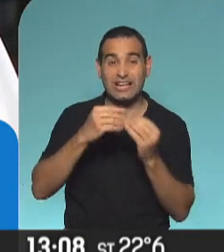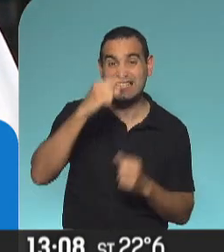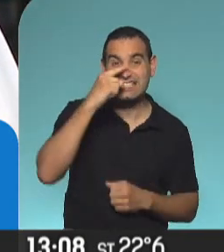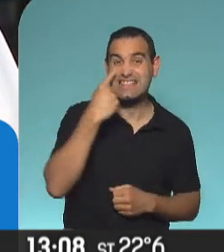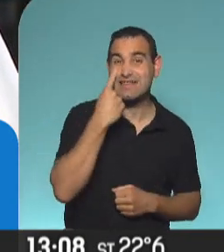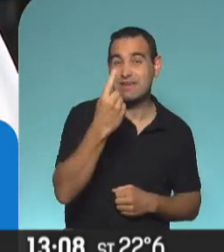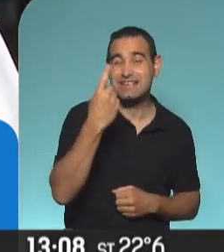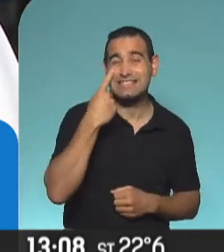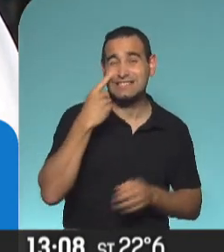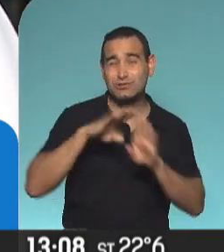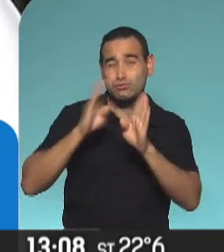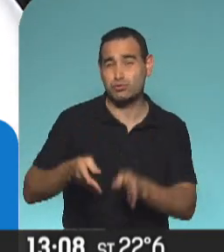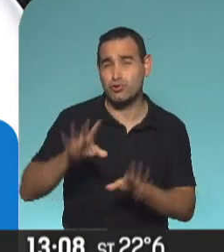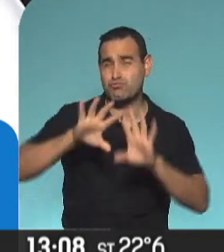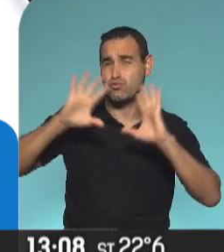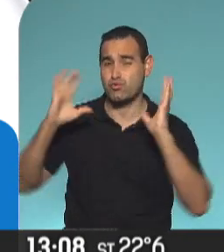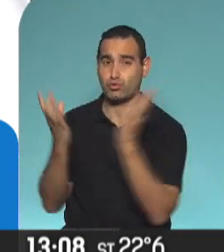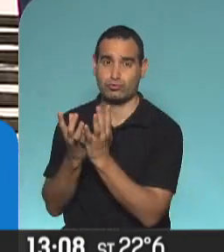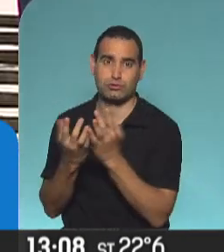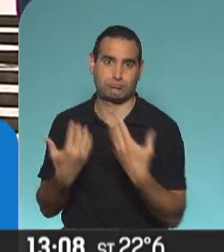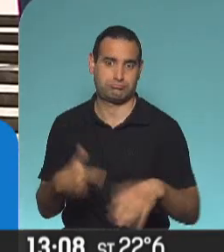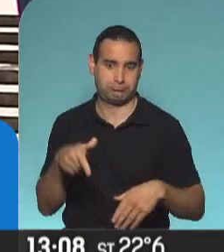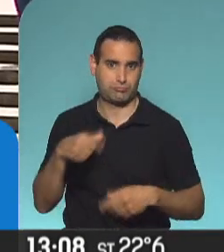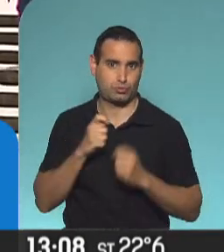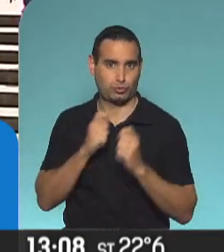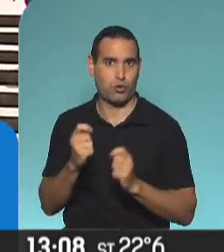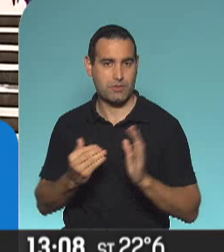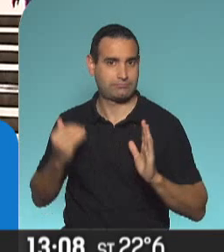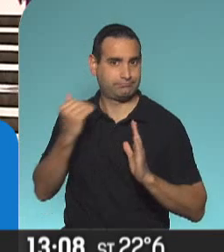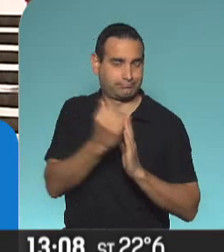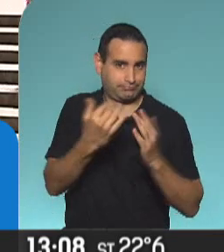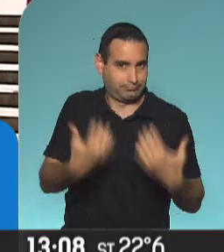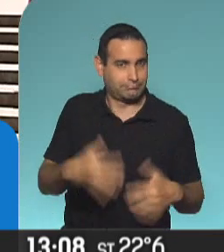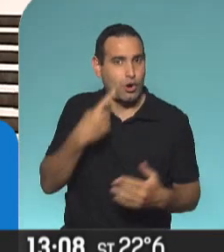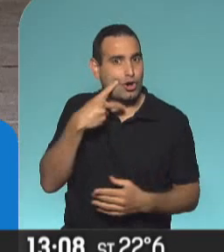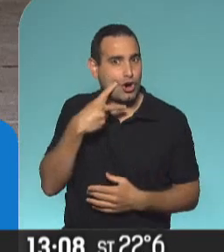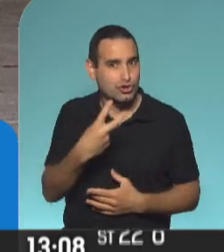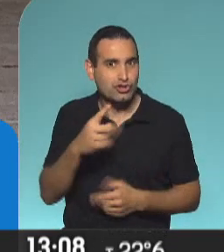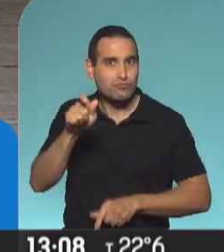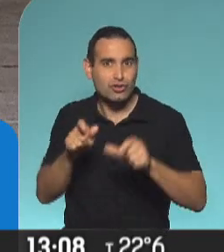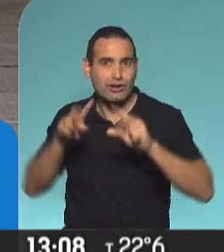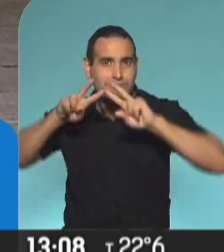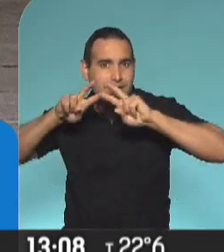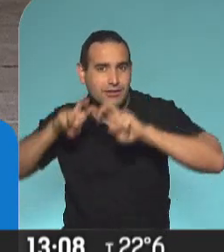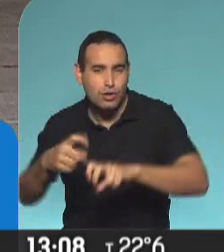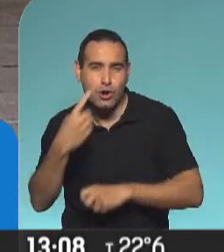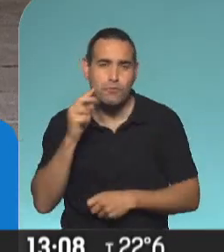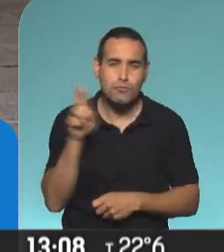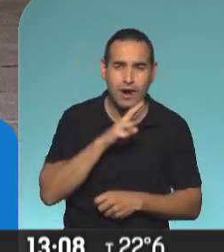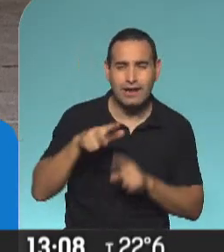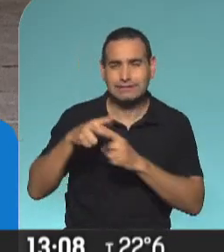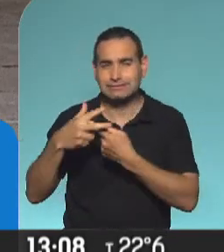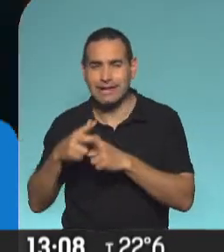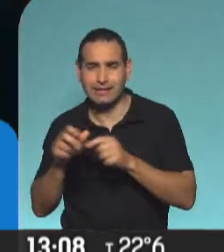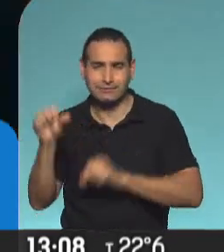instituciones de todo el mundo, es muy importante, es la verdad un reconocimiento a los investigadores, las investigadoras, el personal técnico,